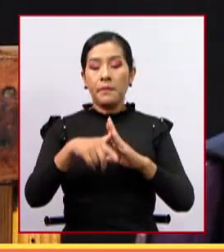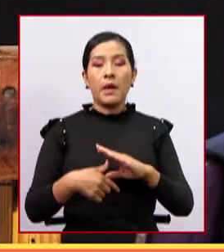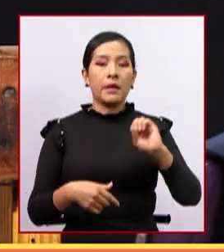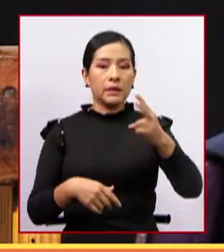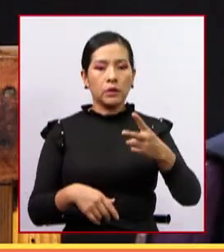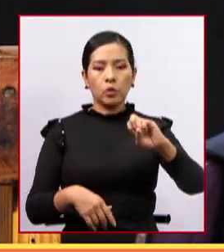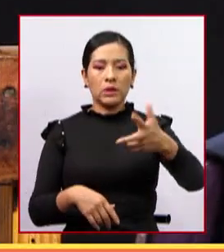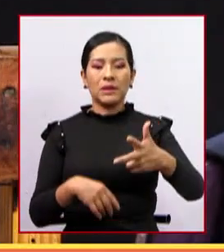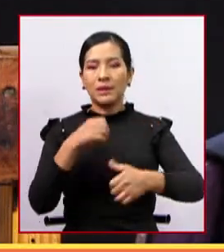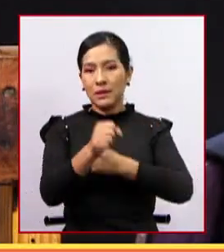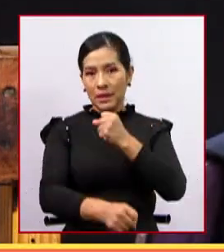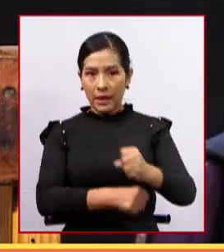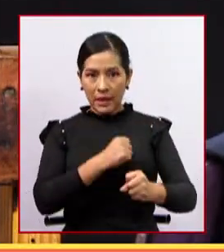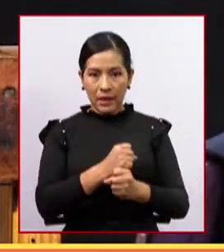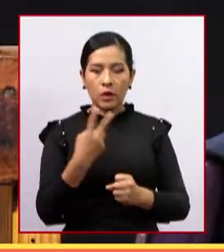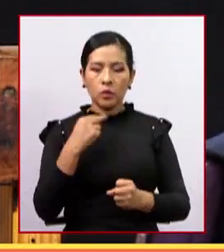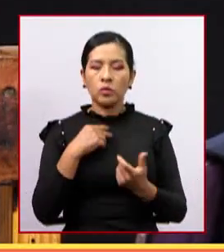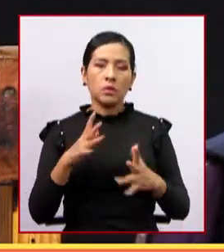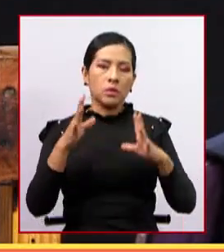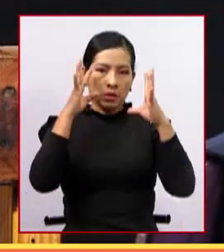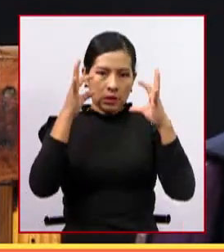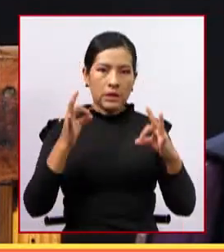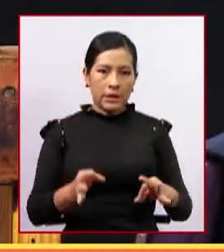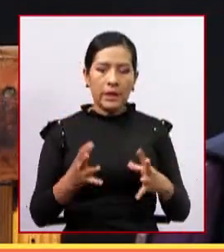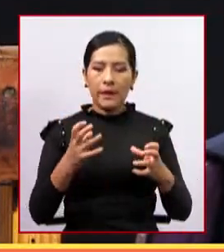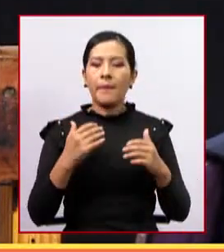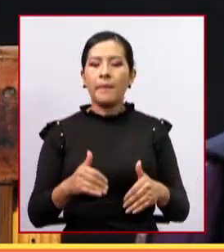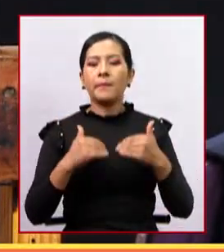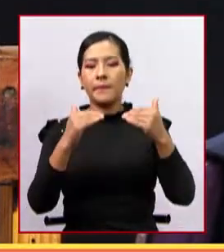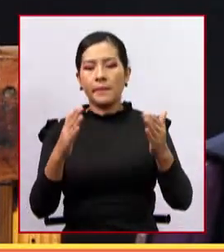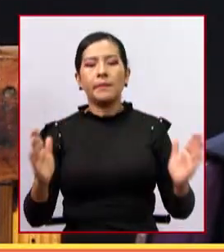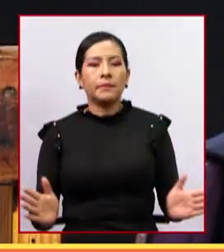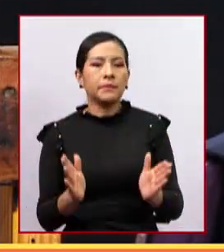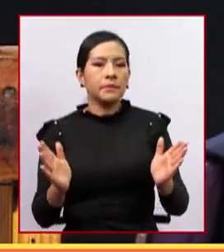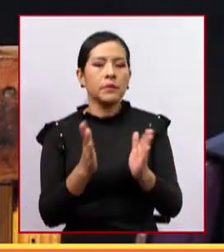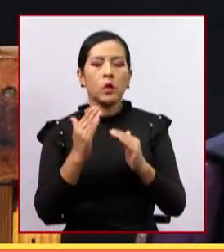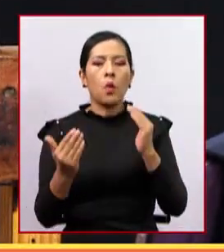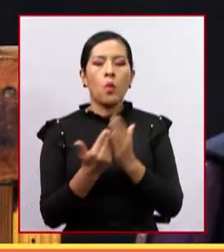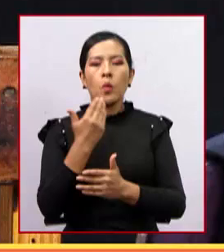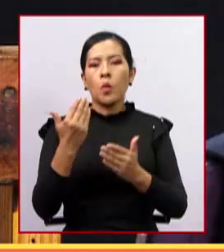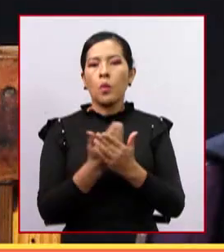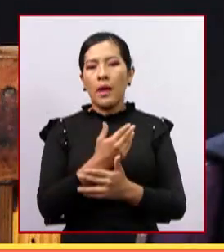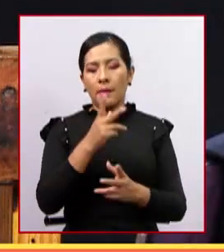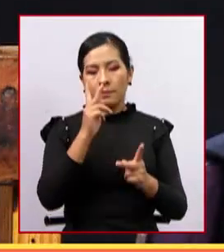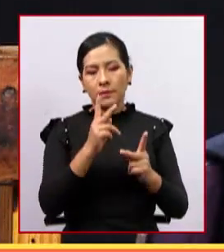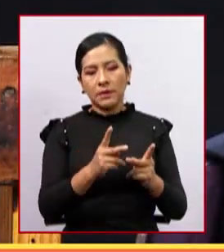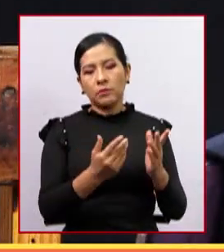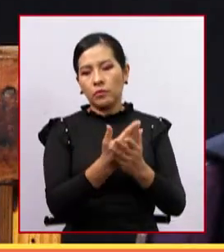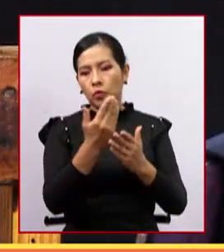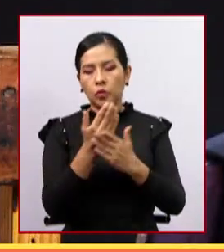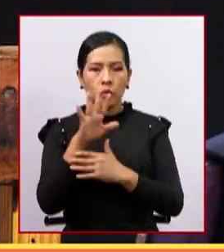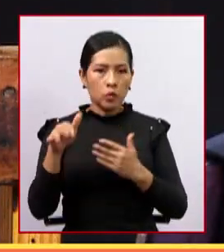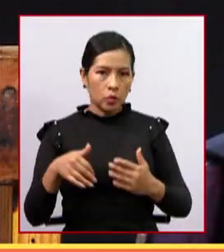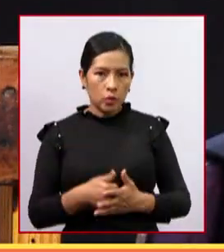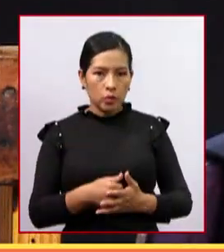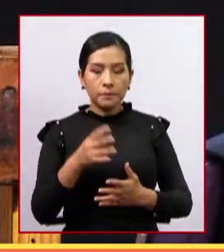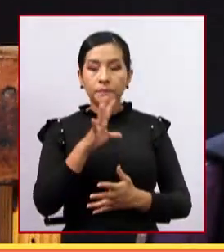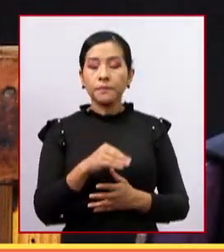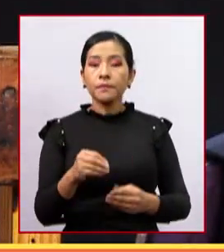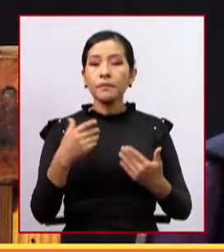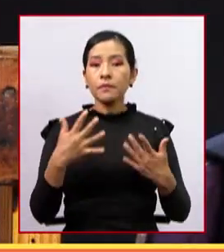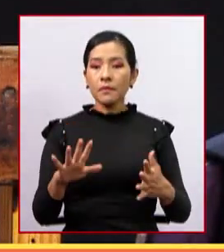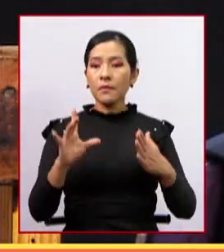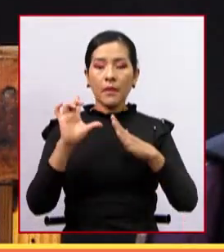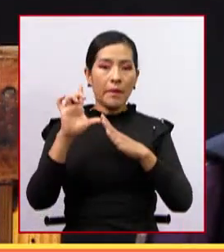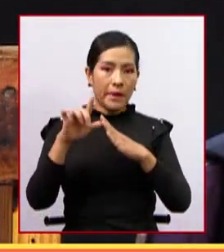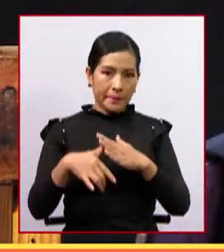año decidimos como impulsar a nuevos talentos. Y ya... me